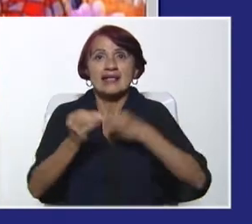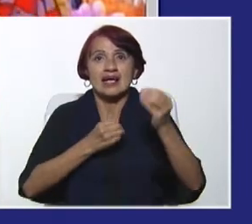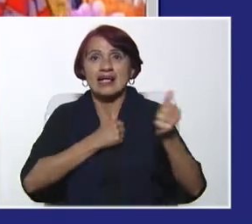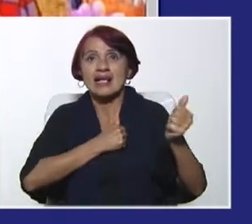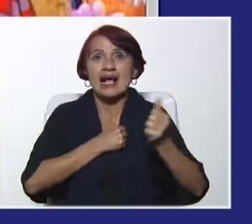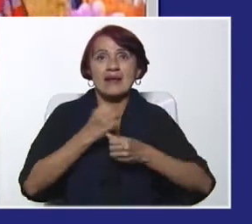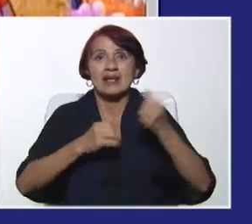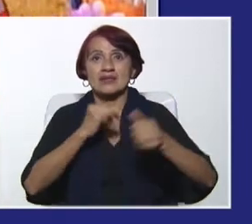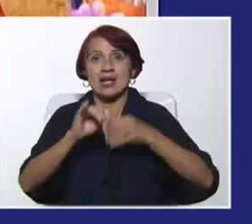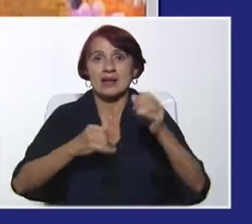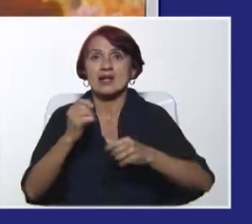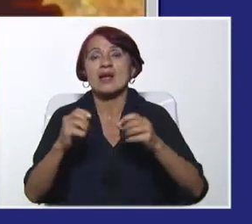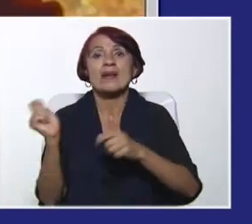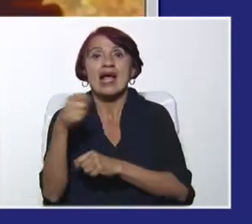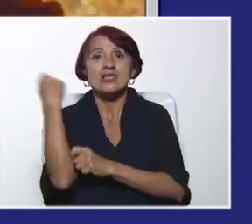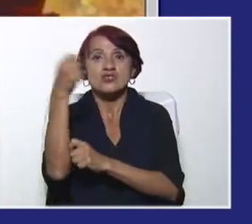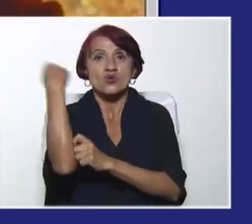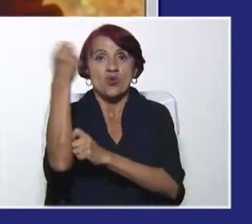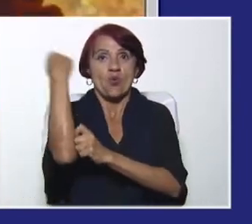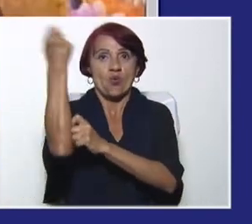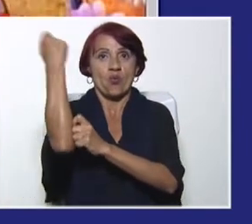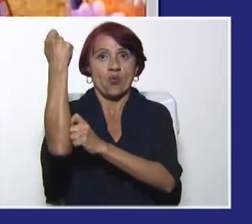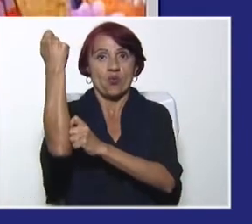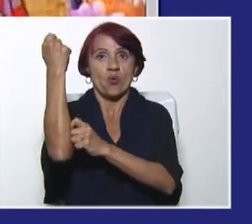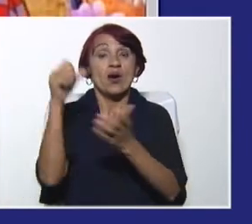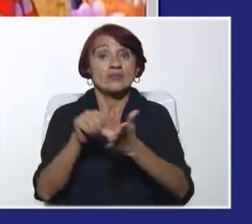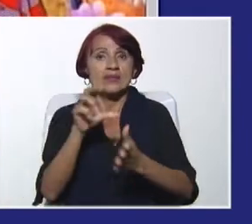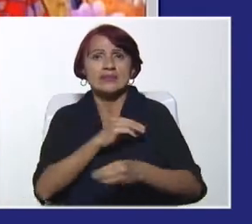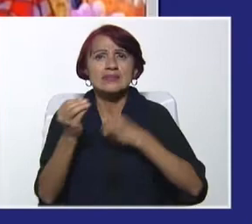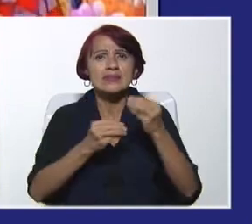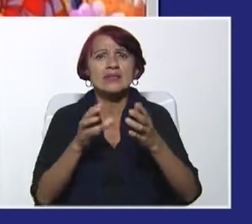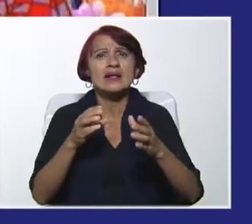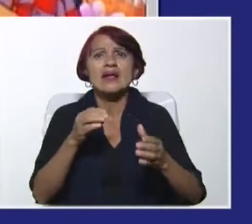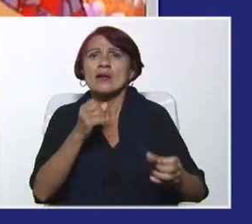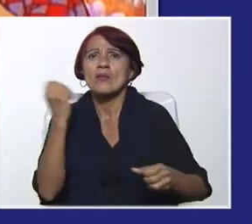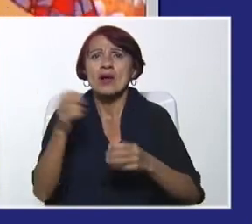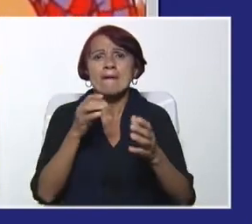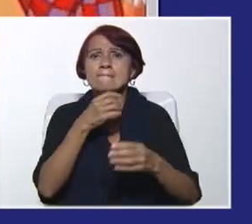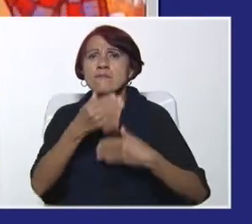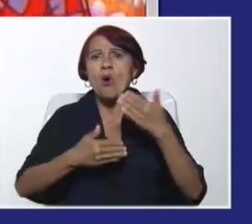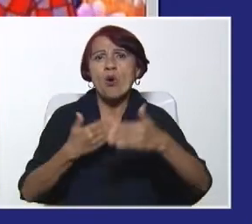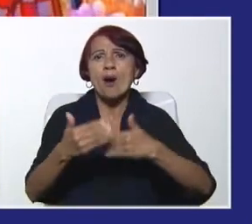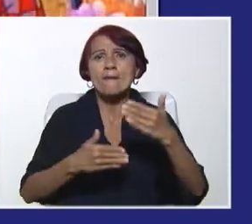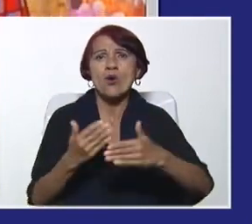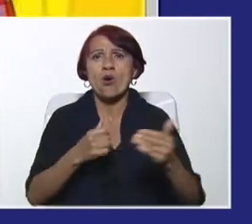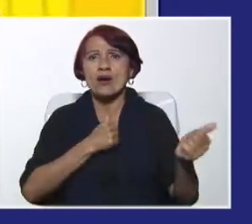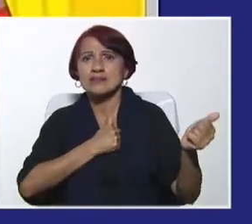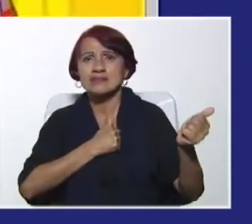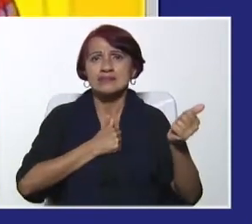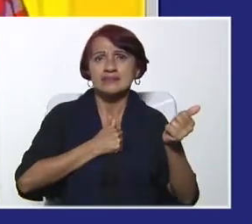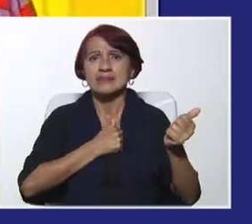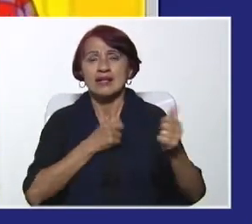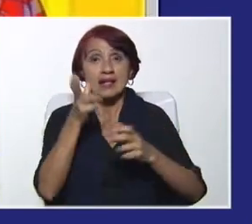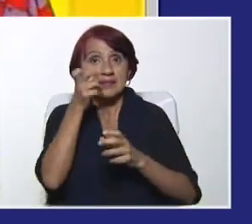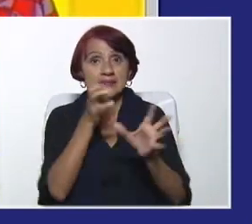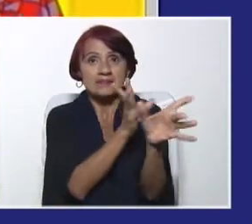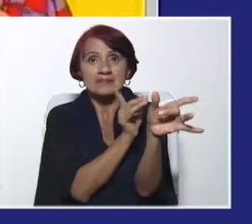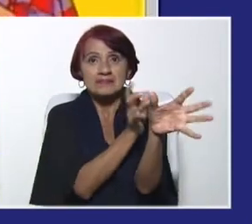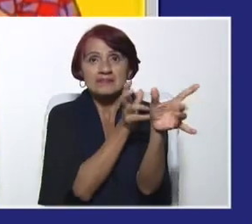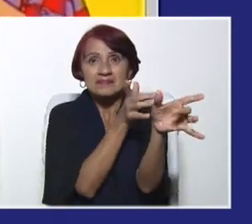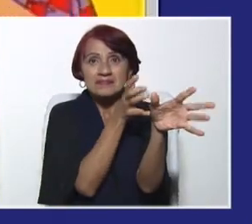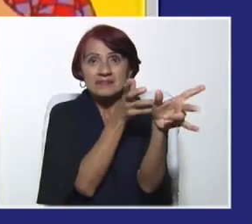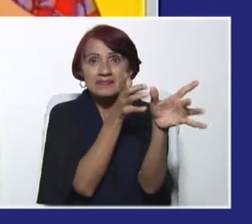se baila en todo el llano apureño. Apunte soga poco a poco y trancadito, oyendo el arpa